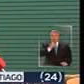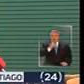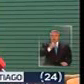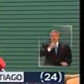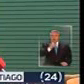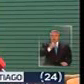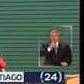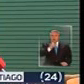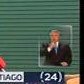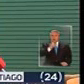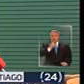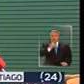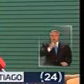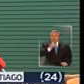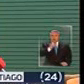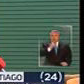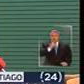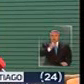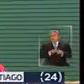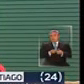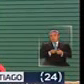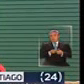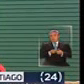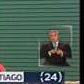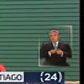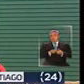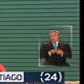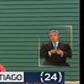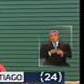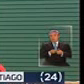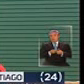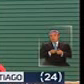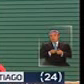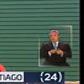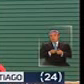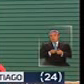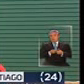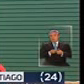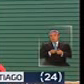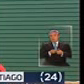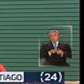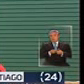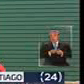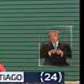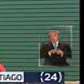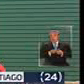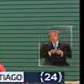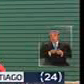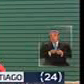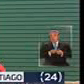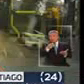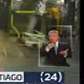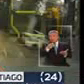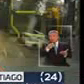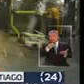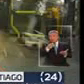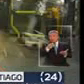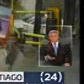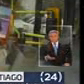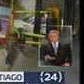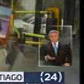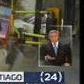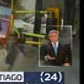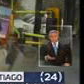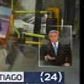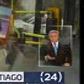sí, de repente sí, de repente prefiero no pagar. Generalmente se viene a este paradero por el hecho de que te piden como me quedas sin plata y te la voy a pagar. Los